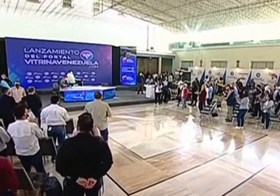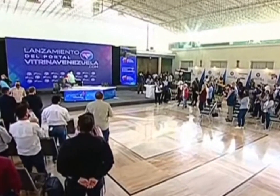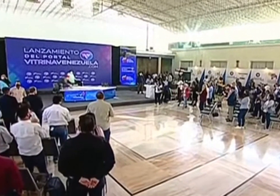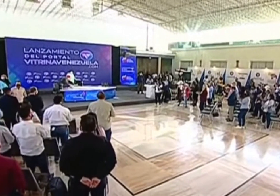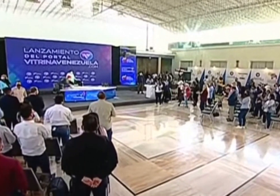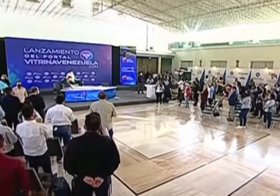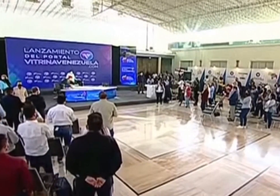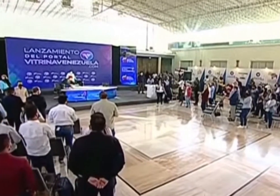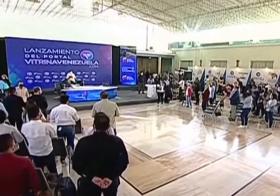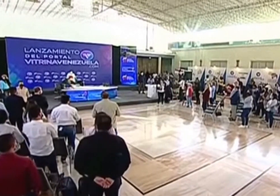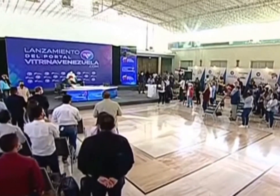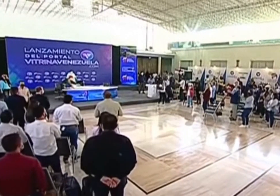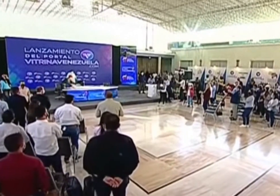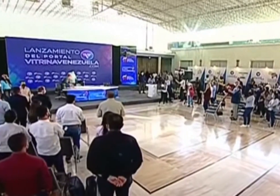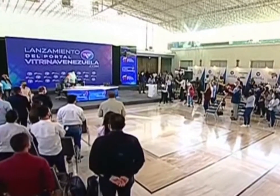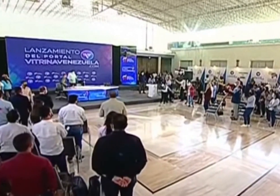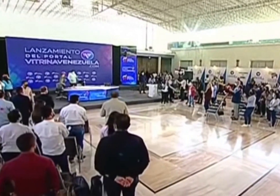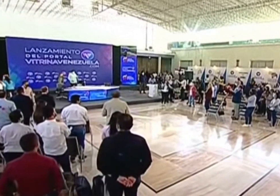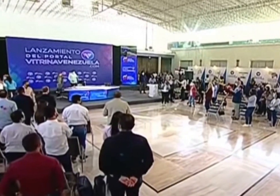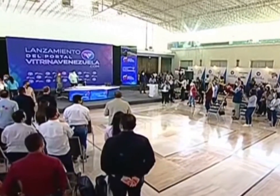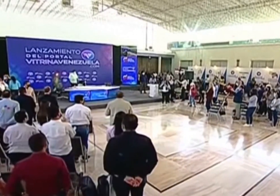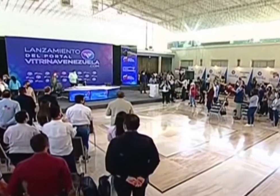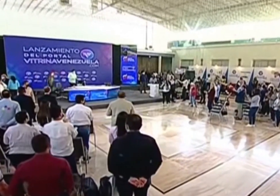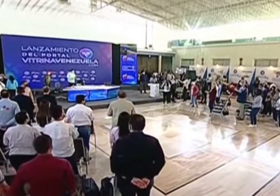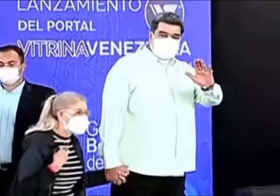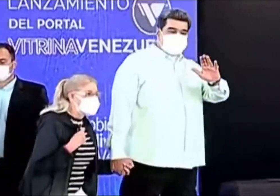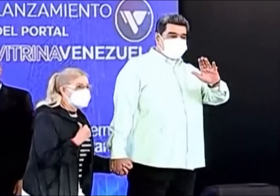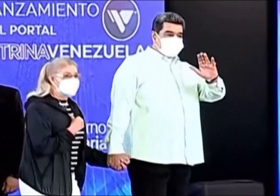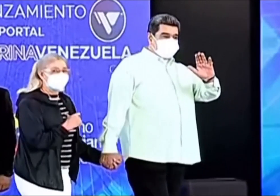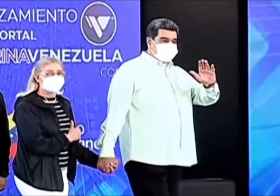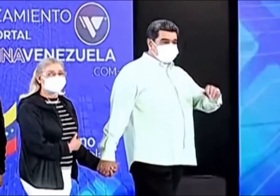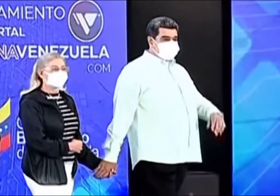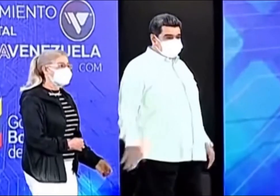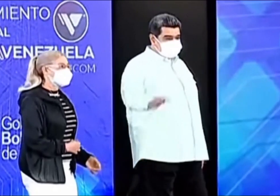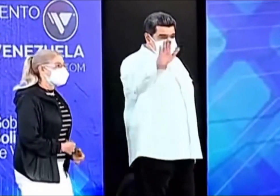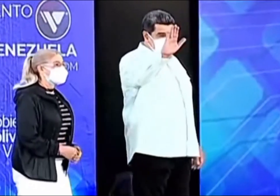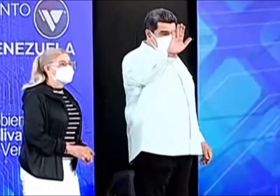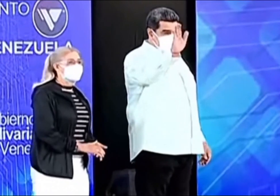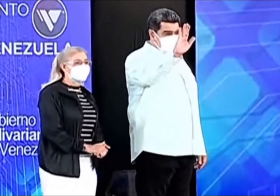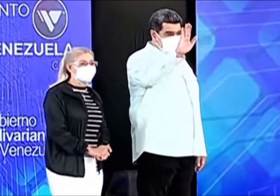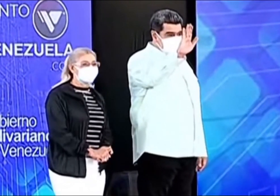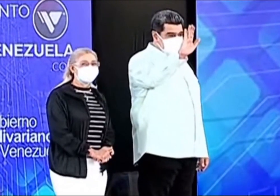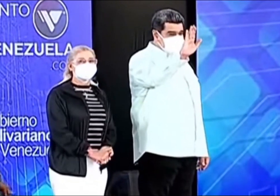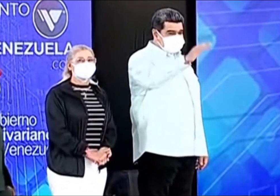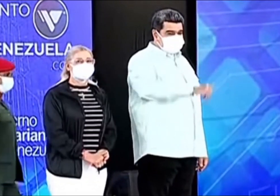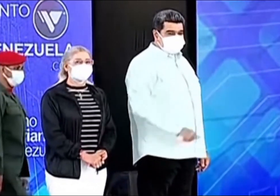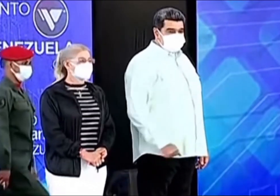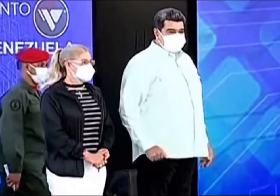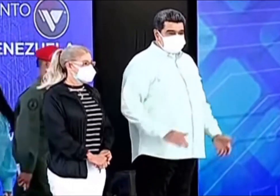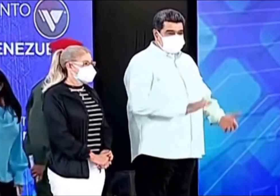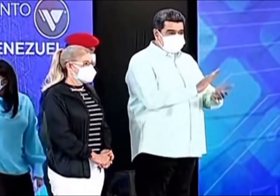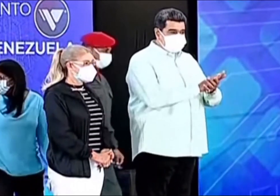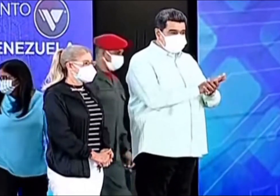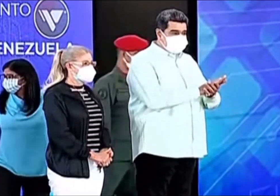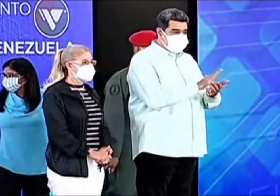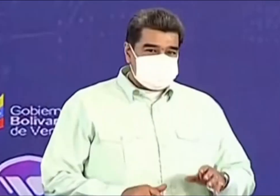aunque venezuela tiene inhabilitado el voto en la onu por tener deudas con el organismo el presidente nicolás maduro no ha querido perder